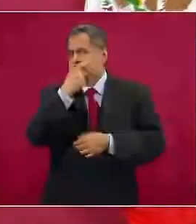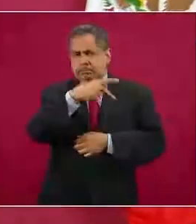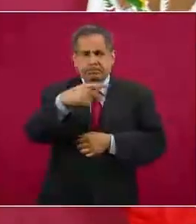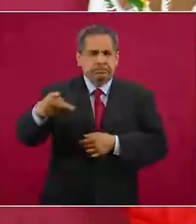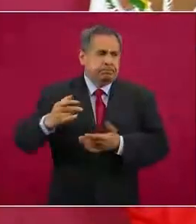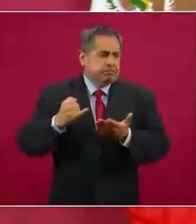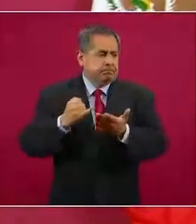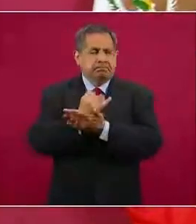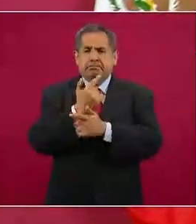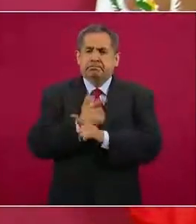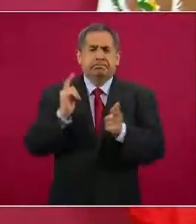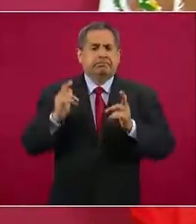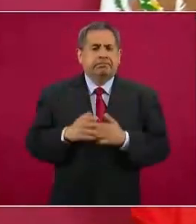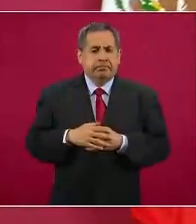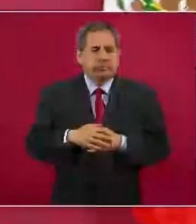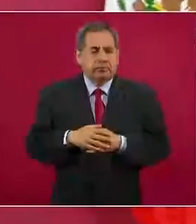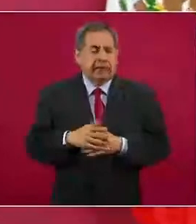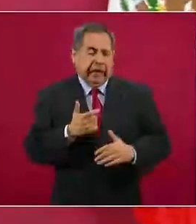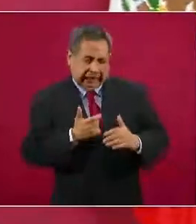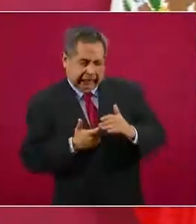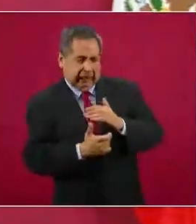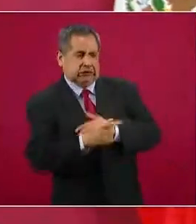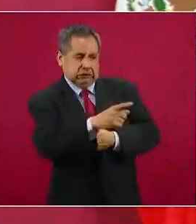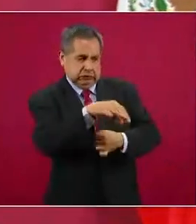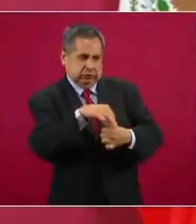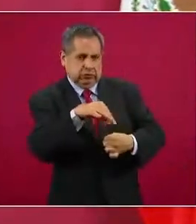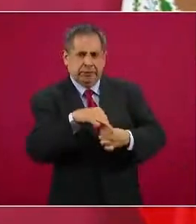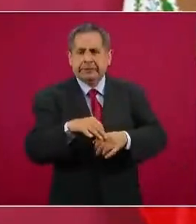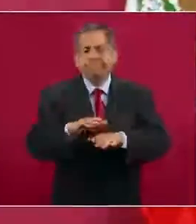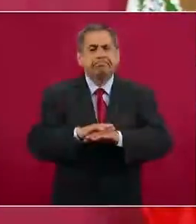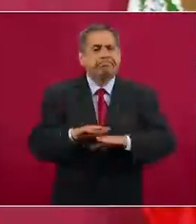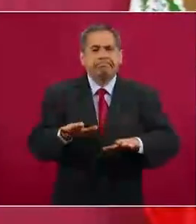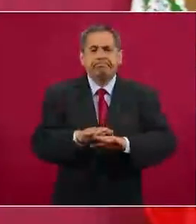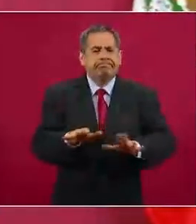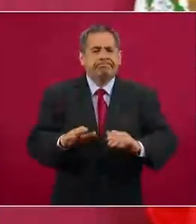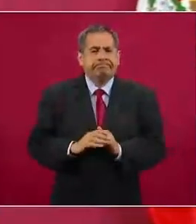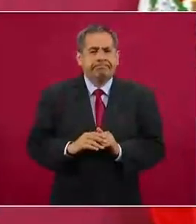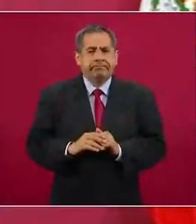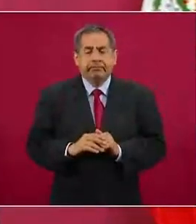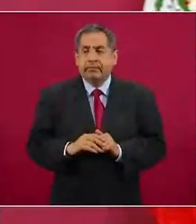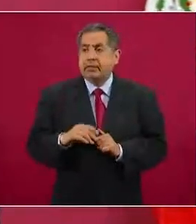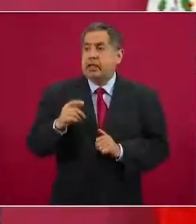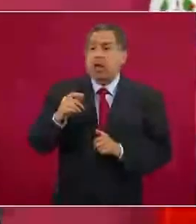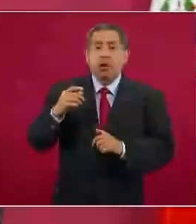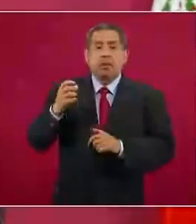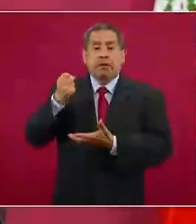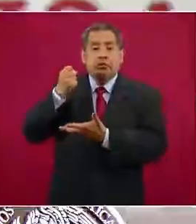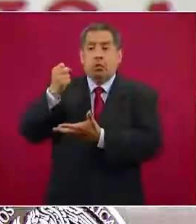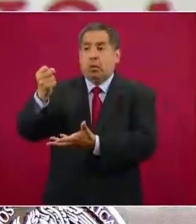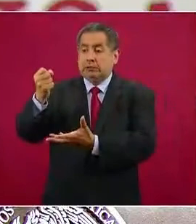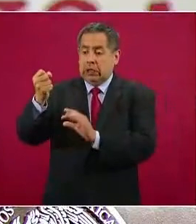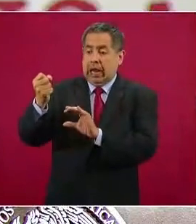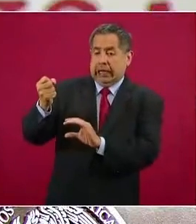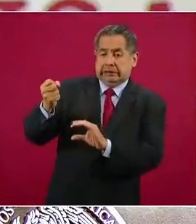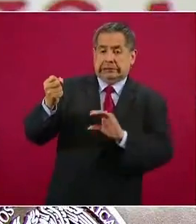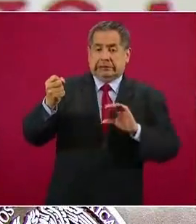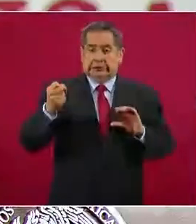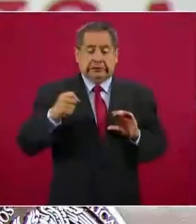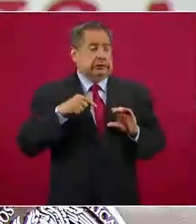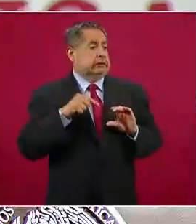que no haya compra de votos, que no se utilice dinero del presupuesto